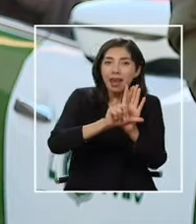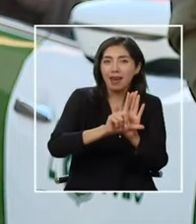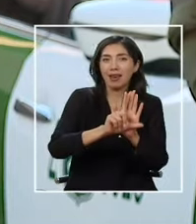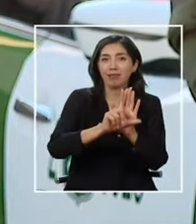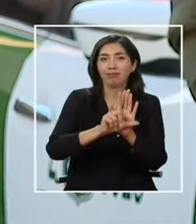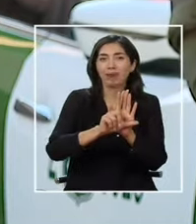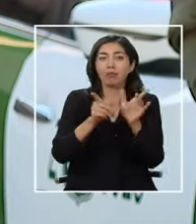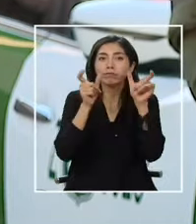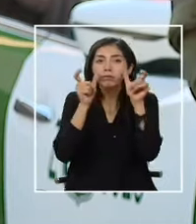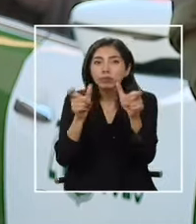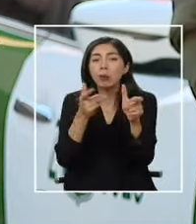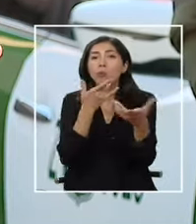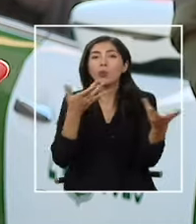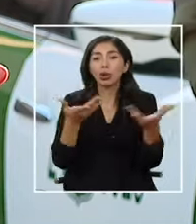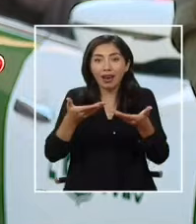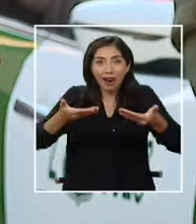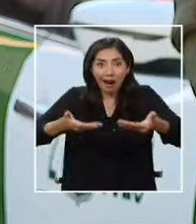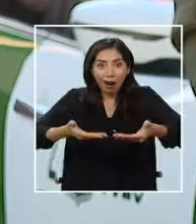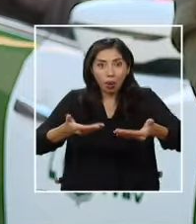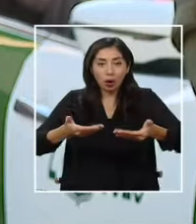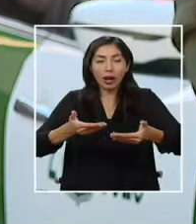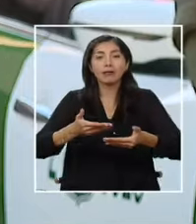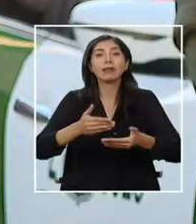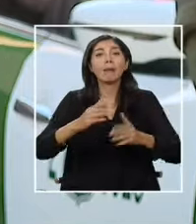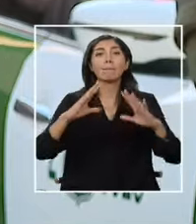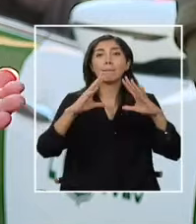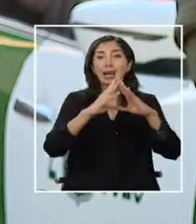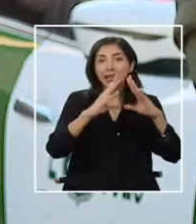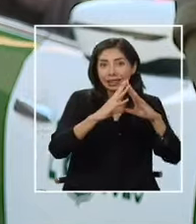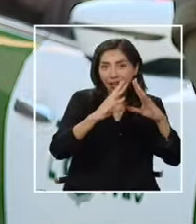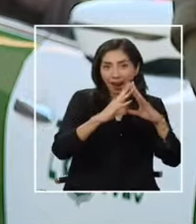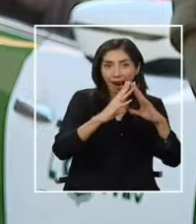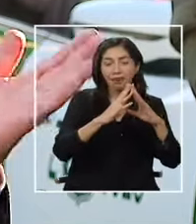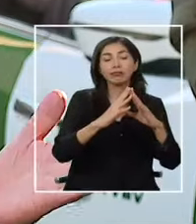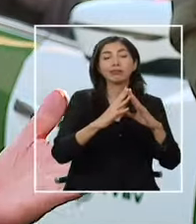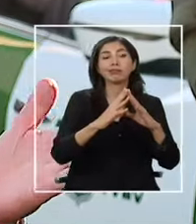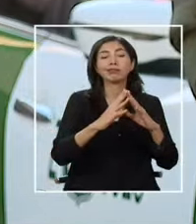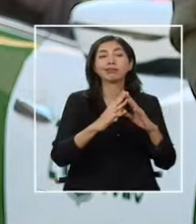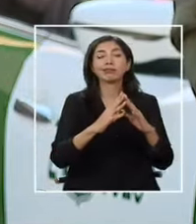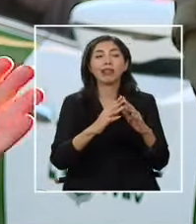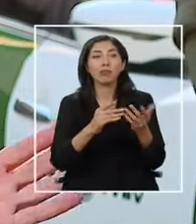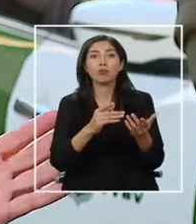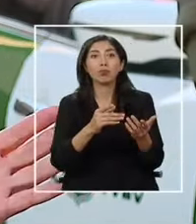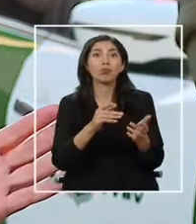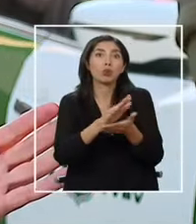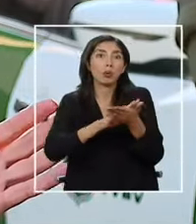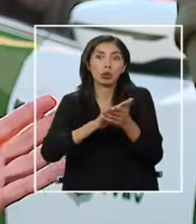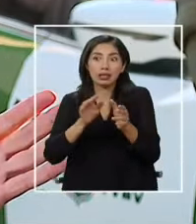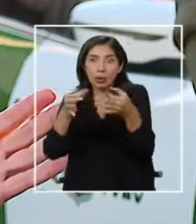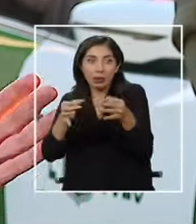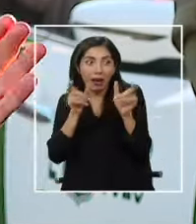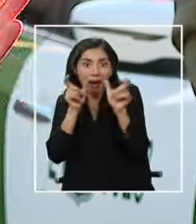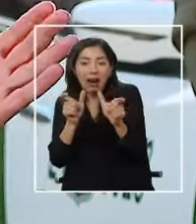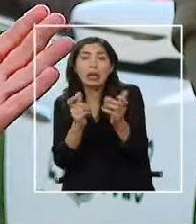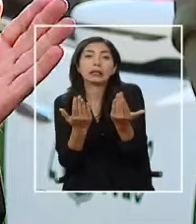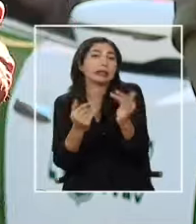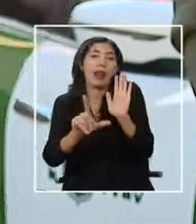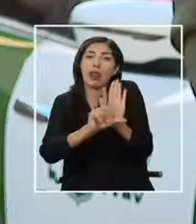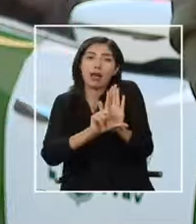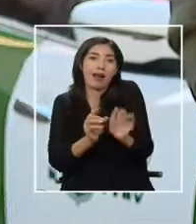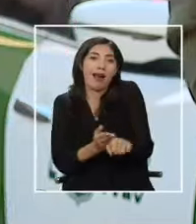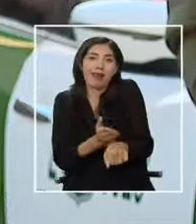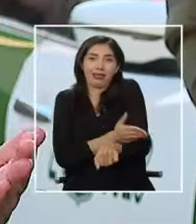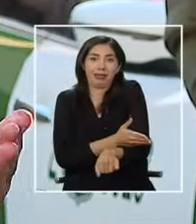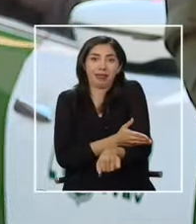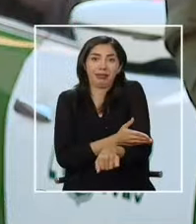día el despliegue de las Fuerzas Armadas por motivos de seguridad requiere un marco legal que no tenemos. Eso no se puede